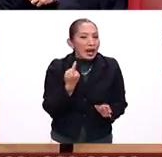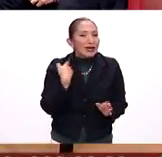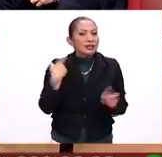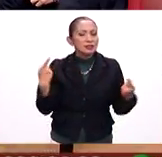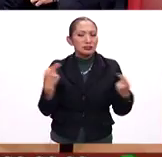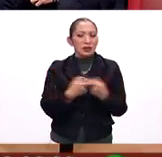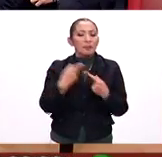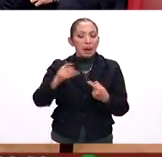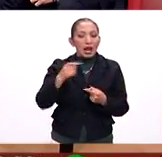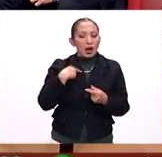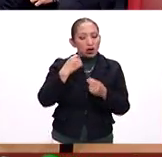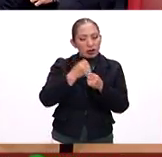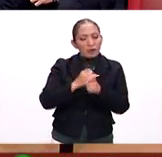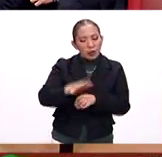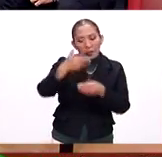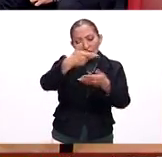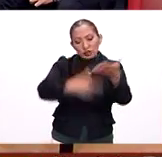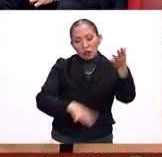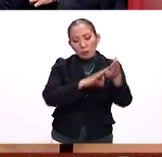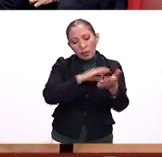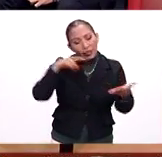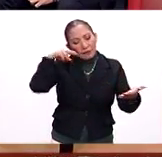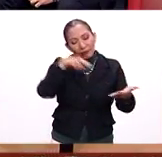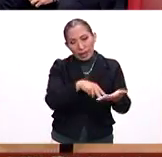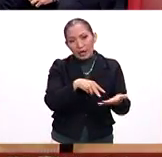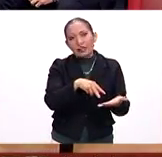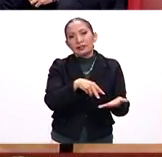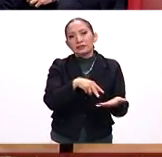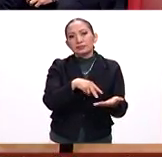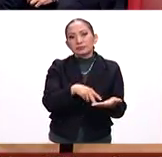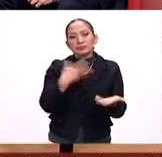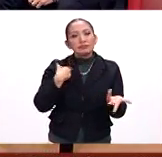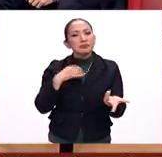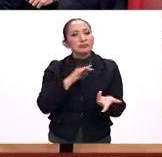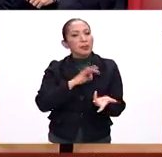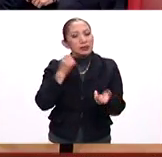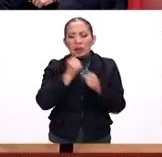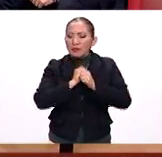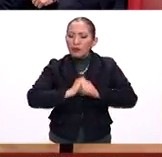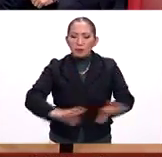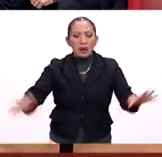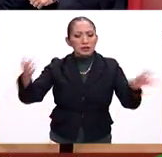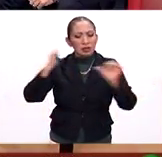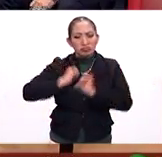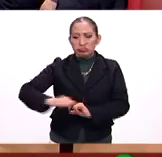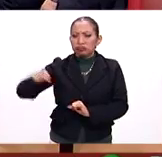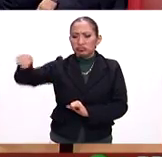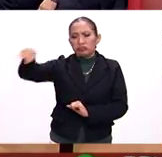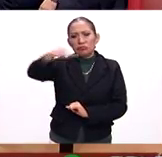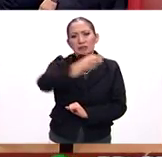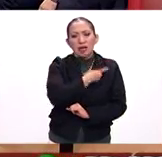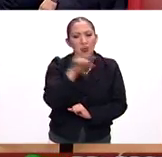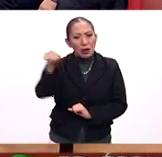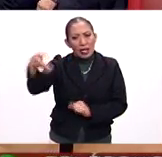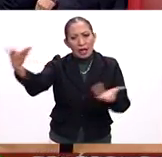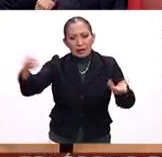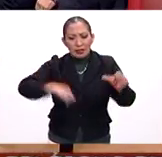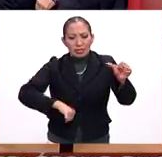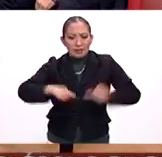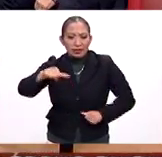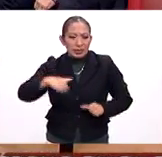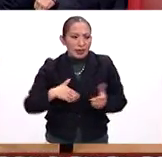pero nuestras bases de datos están disponibles. Obviamente queremos hacer llegar toda esta información a las autoridades correspondientes para que eso se